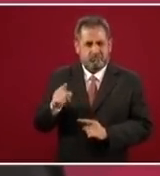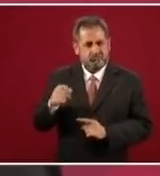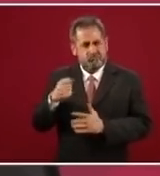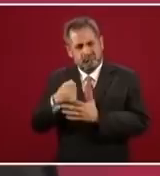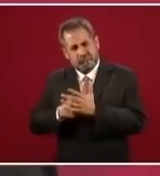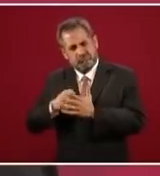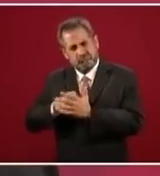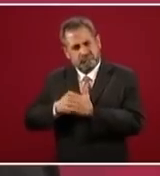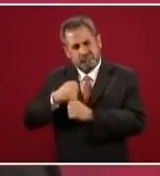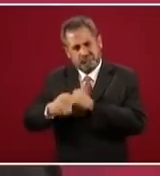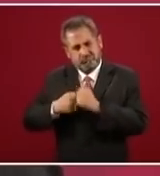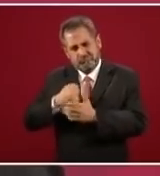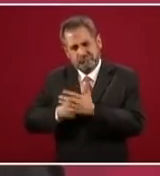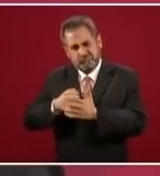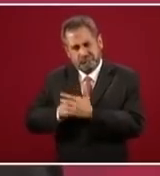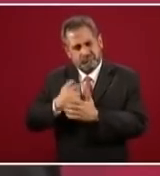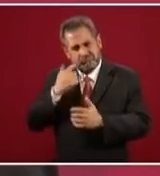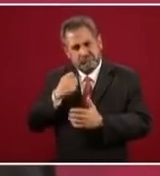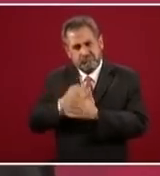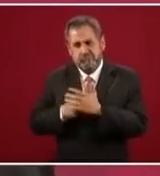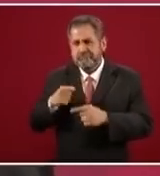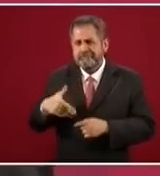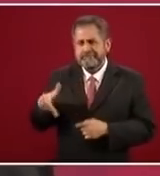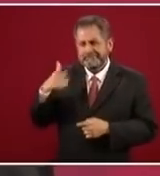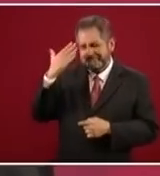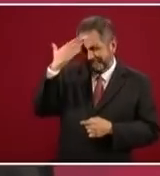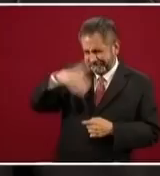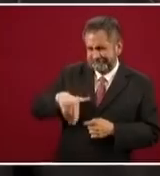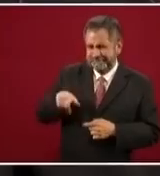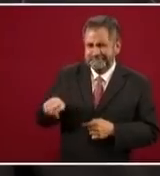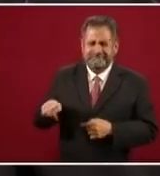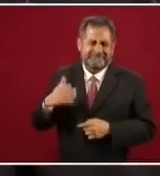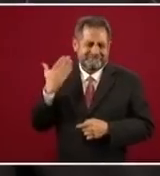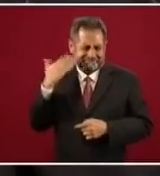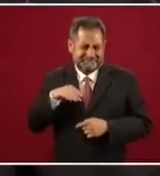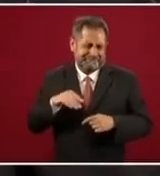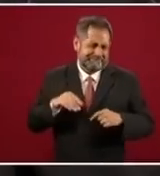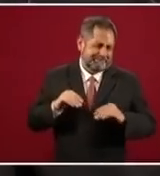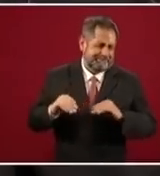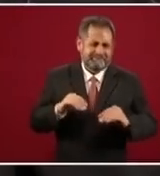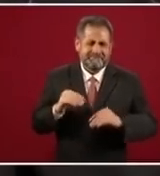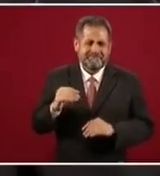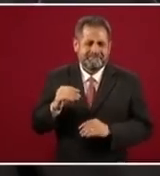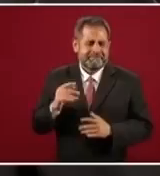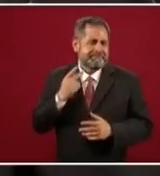lucha, que sabe muy bien y